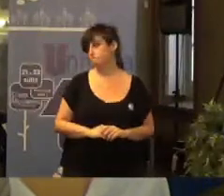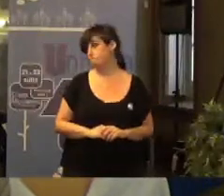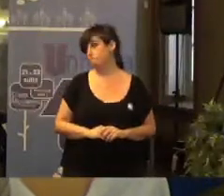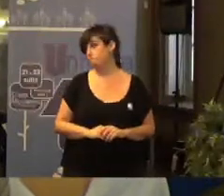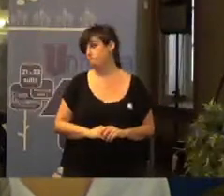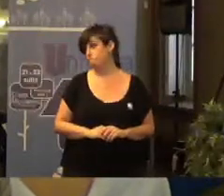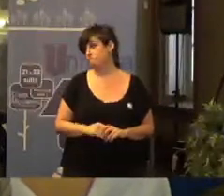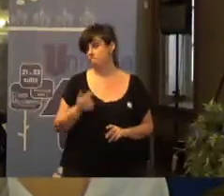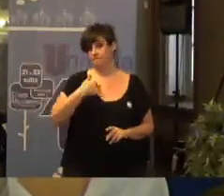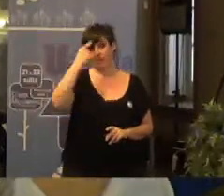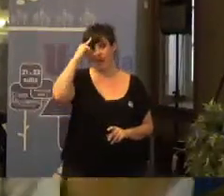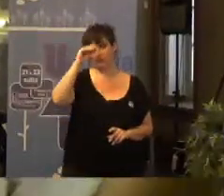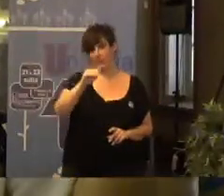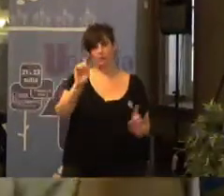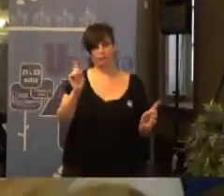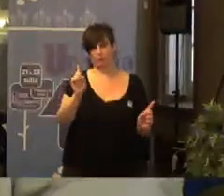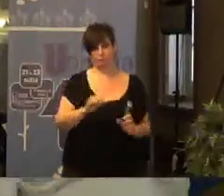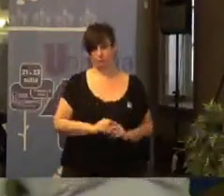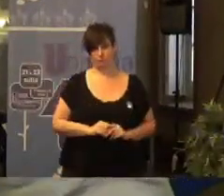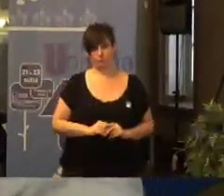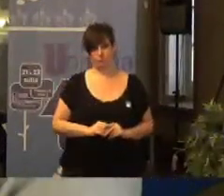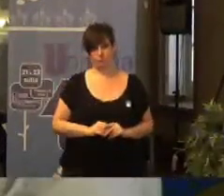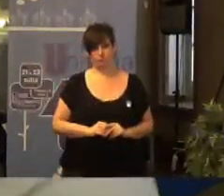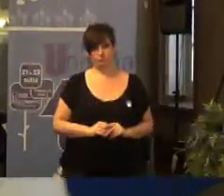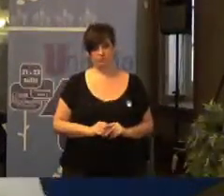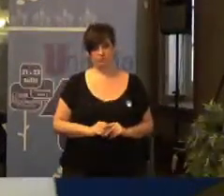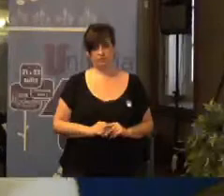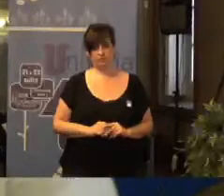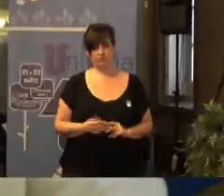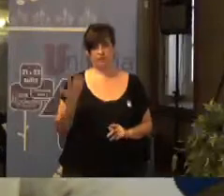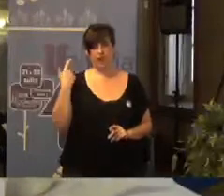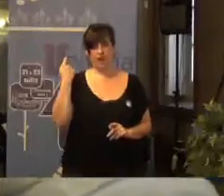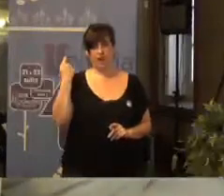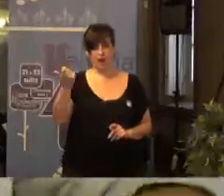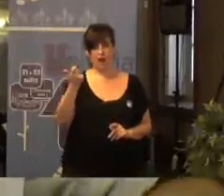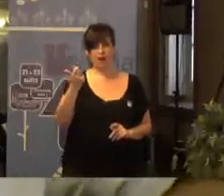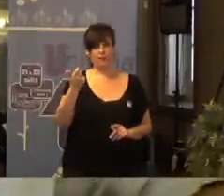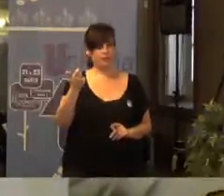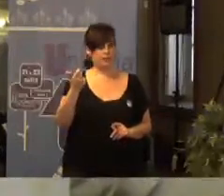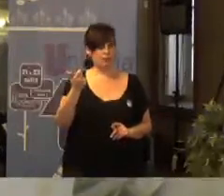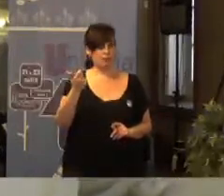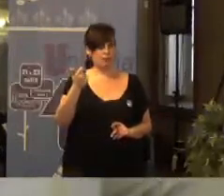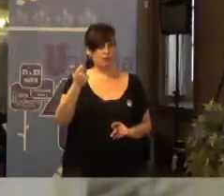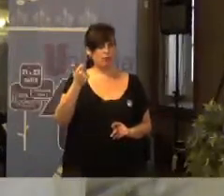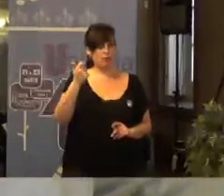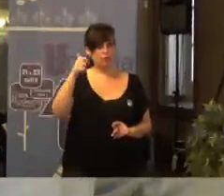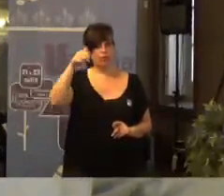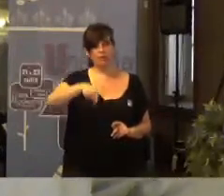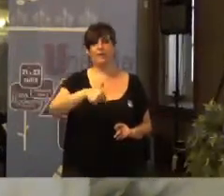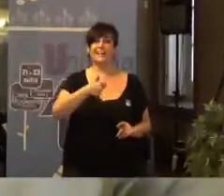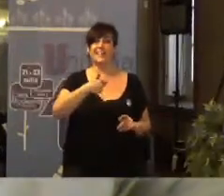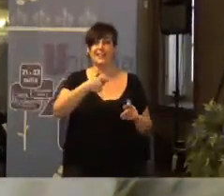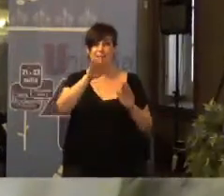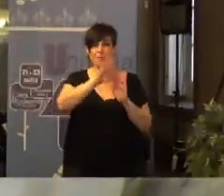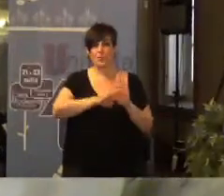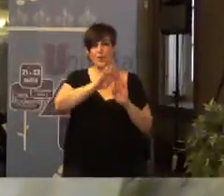Non son un sabio. Acabo de negarme a participar nun programa, nunha produtora para a televisión galega, pois se chamaba Os Nosos Sabios. E